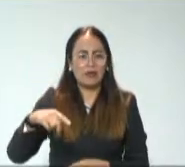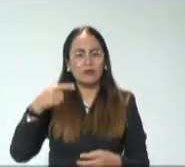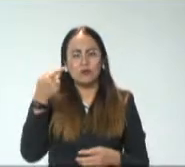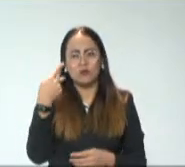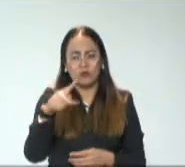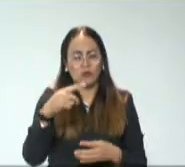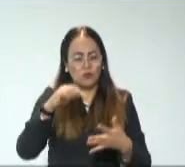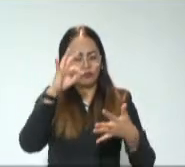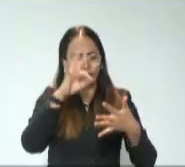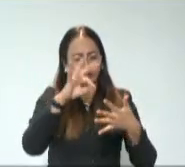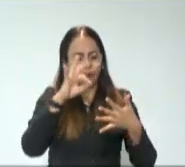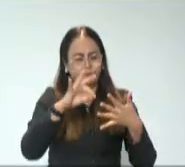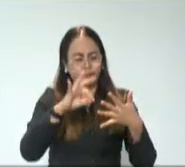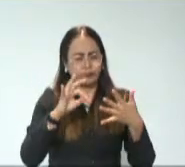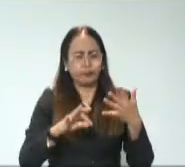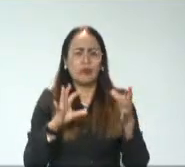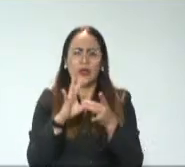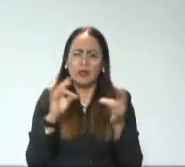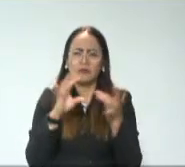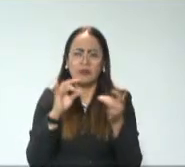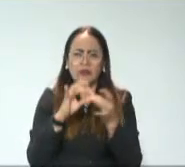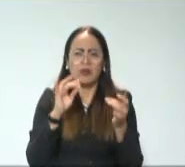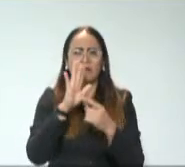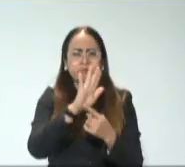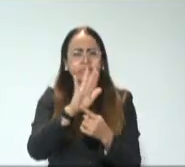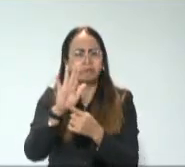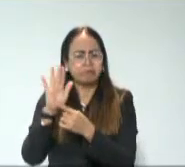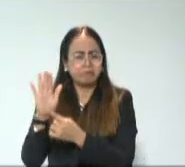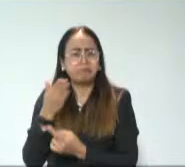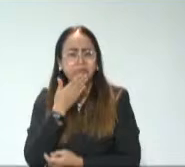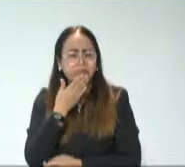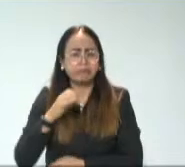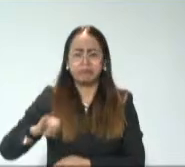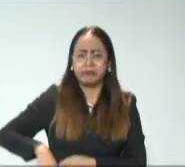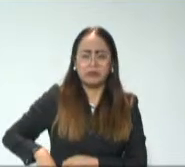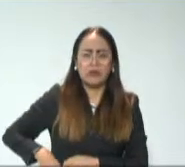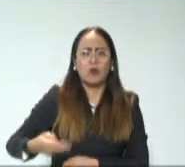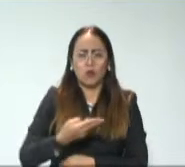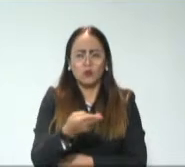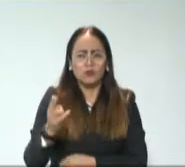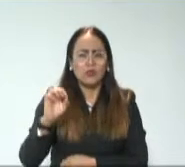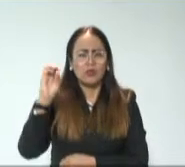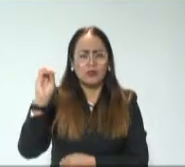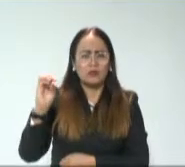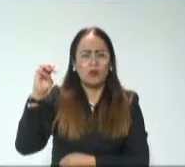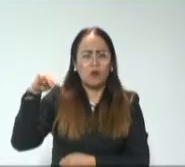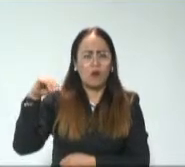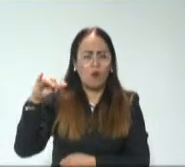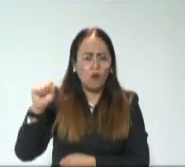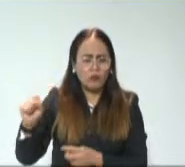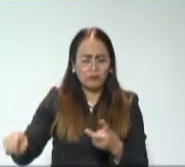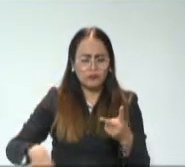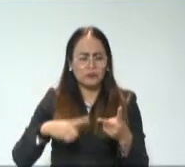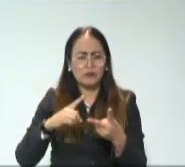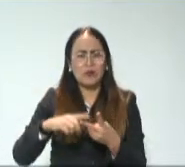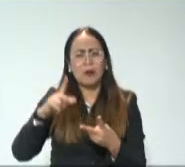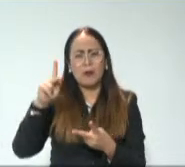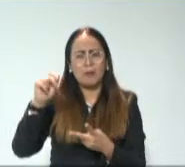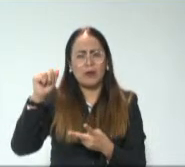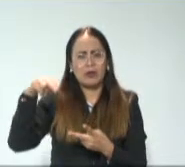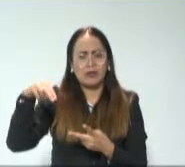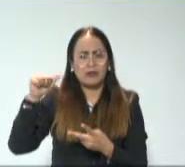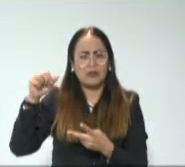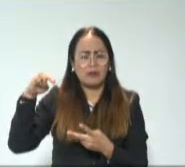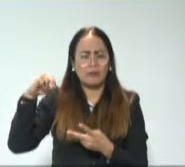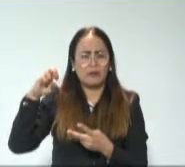puesto sobre la mesa sabemos que ustedes desde la Organización Mundial de la Salud organización Panamericana de la salud ha